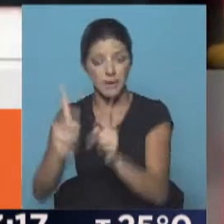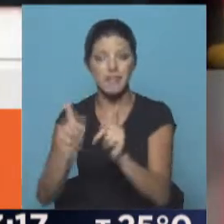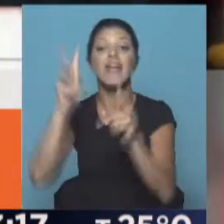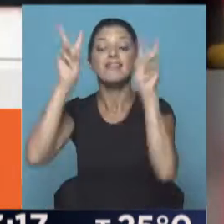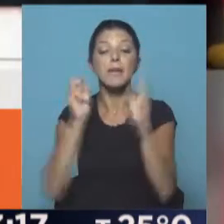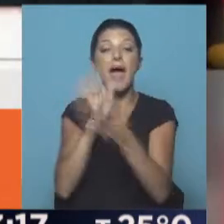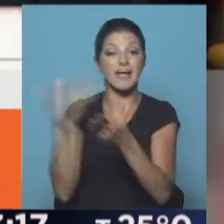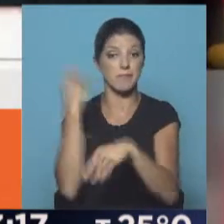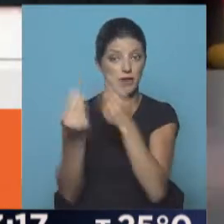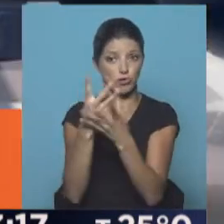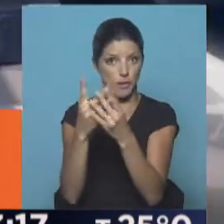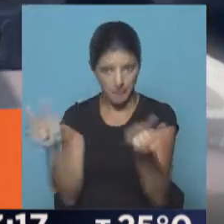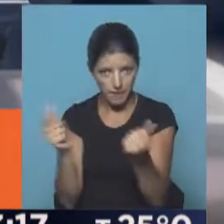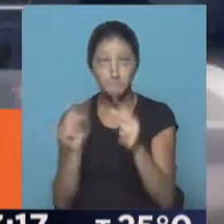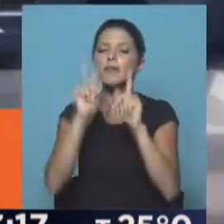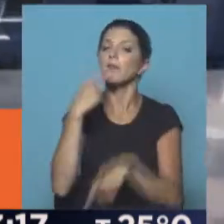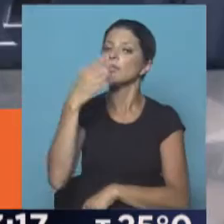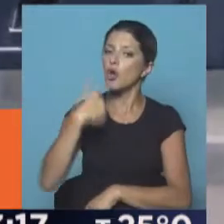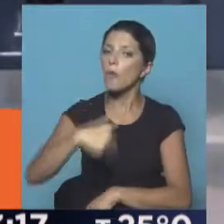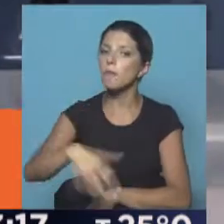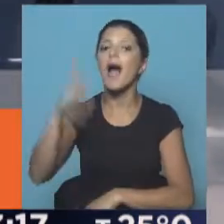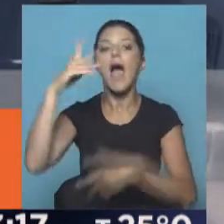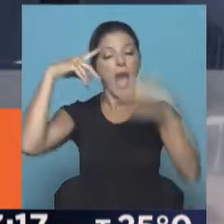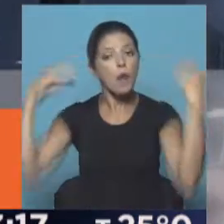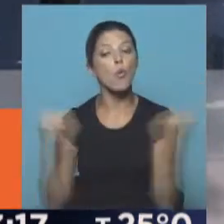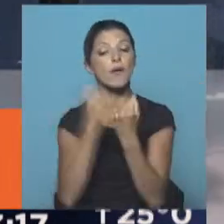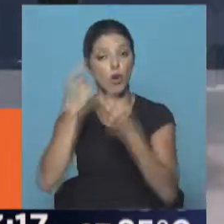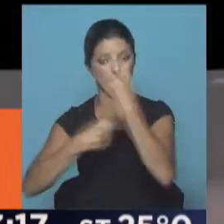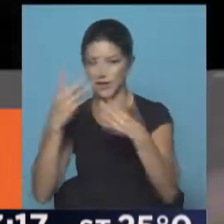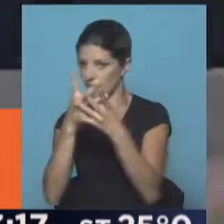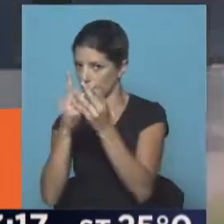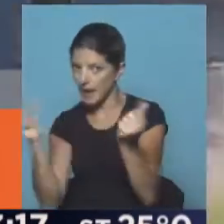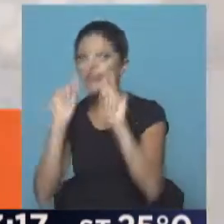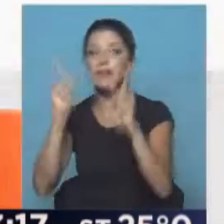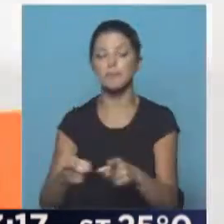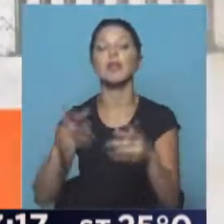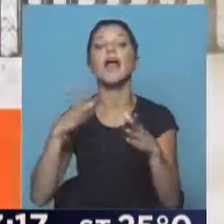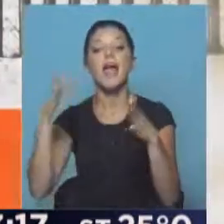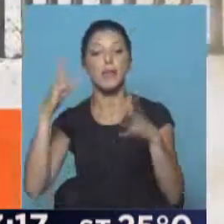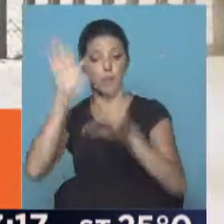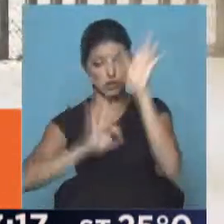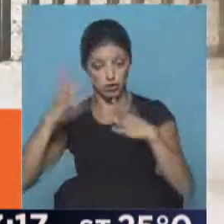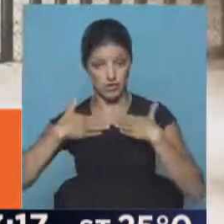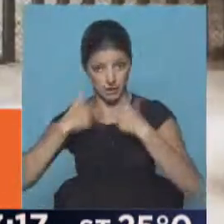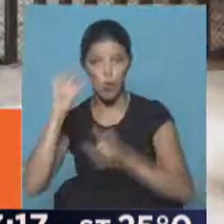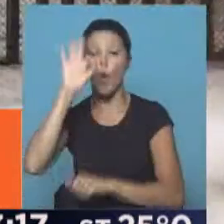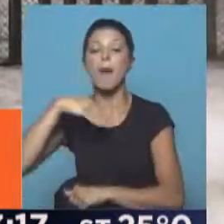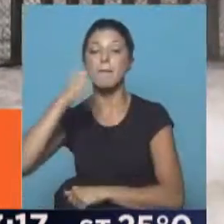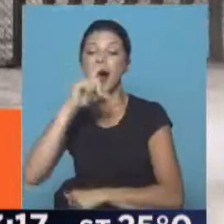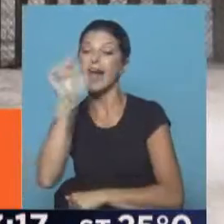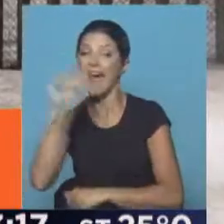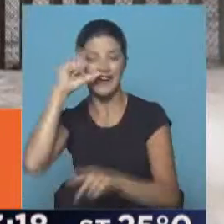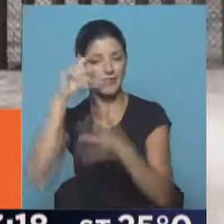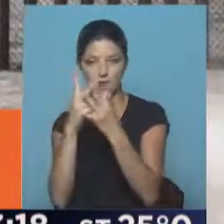También se comprometió a renegociar los acuerdos comerciales internacionales y eliminar el plan de salud Obamacare. Además prometió construir un muro a lo largo de